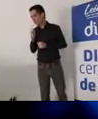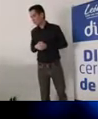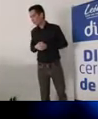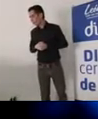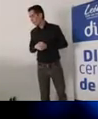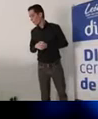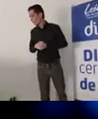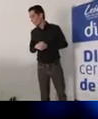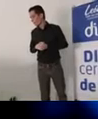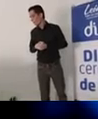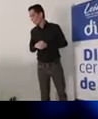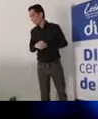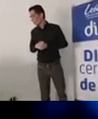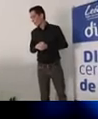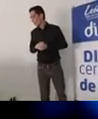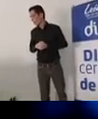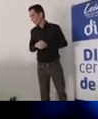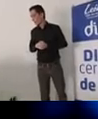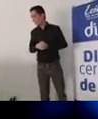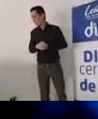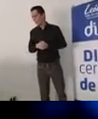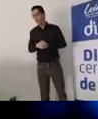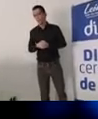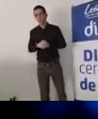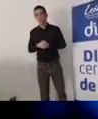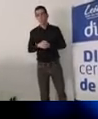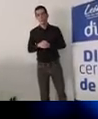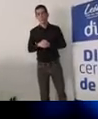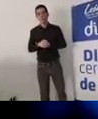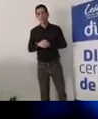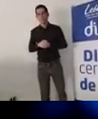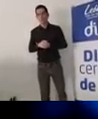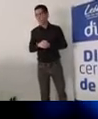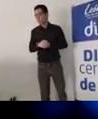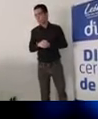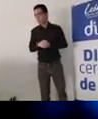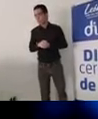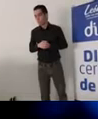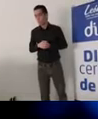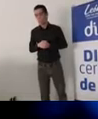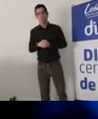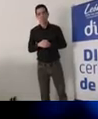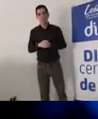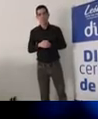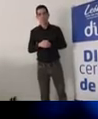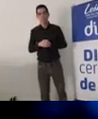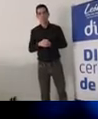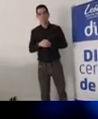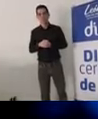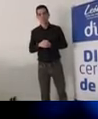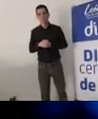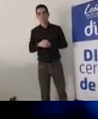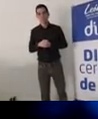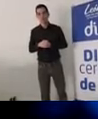cosas, y eso implicaba pensarse una agenda mucho más amplia, mucho más verde, porque en este caso la Agenda de los Objetivos de Desarrollo